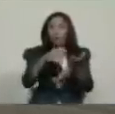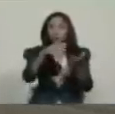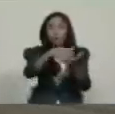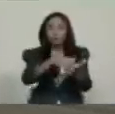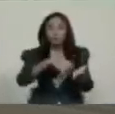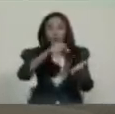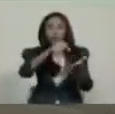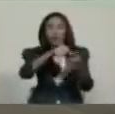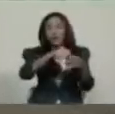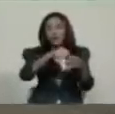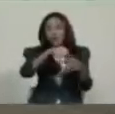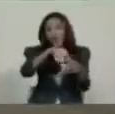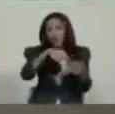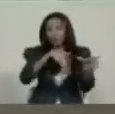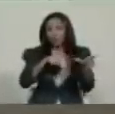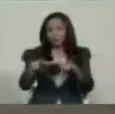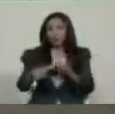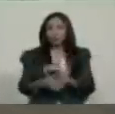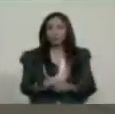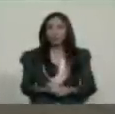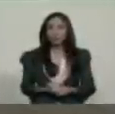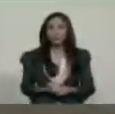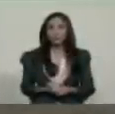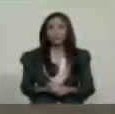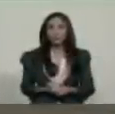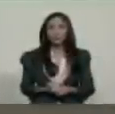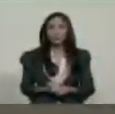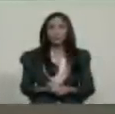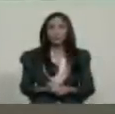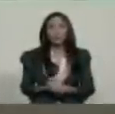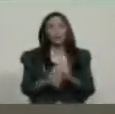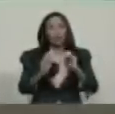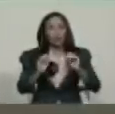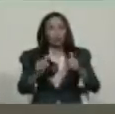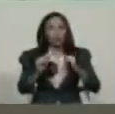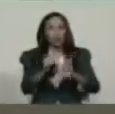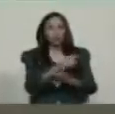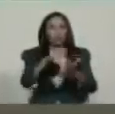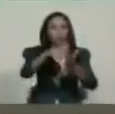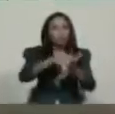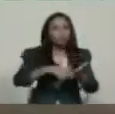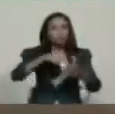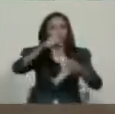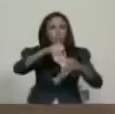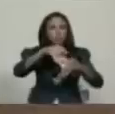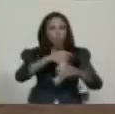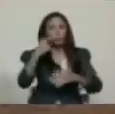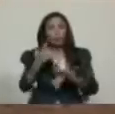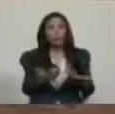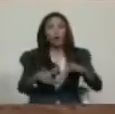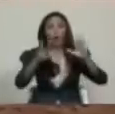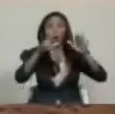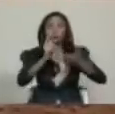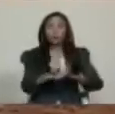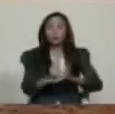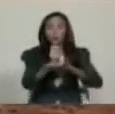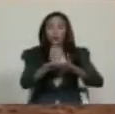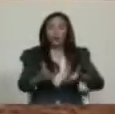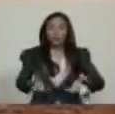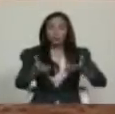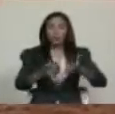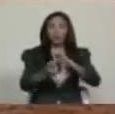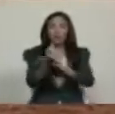cuando estos cultivos comiencen a cosecharse, ya nosotros vamos a poder obtener 8 toneladas de semilla que